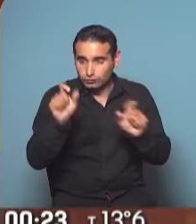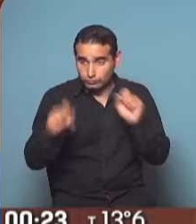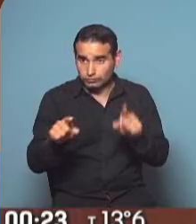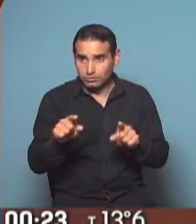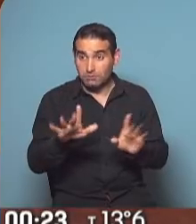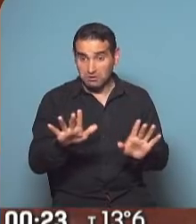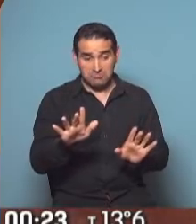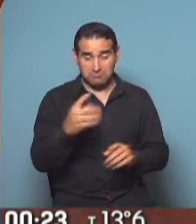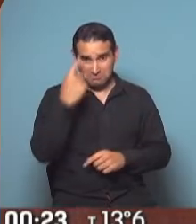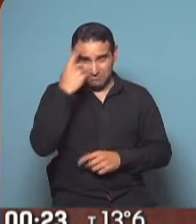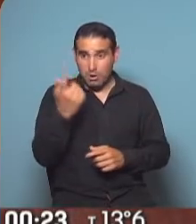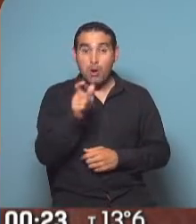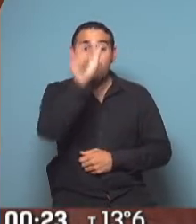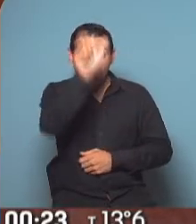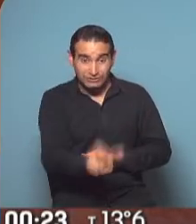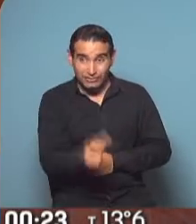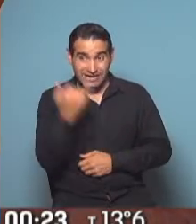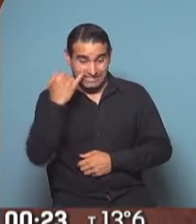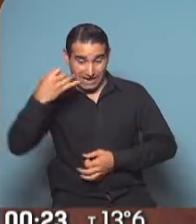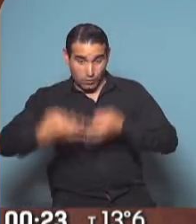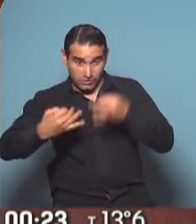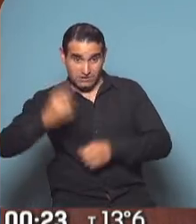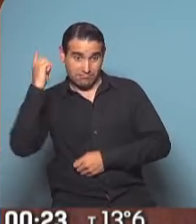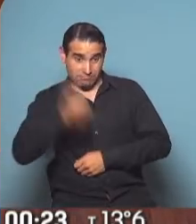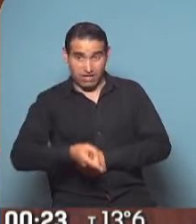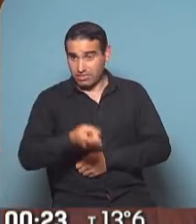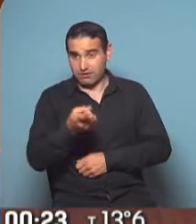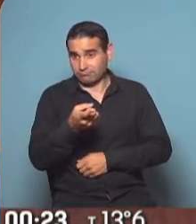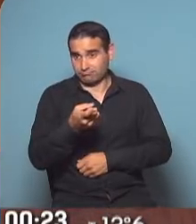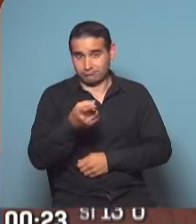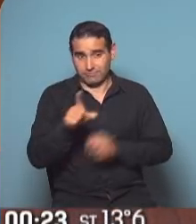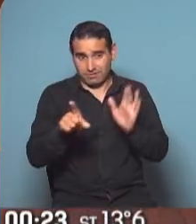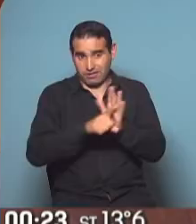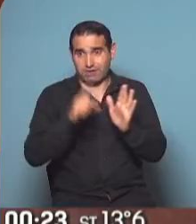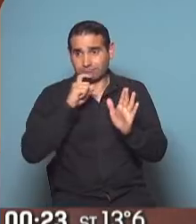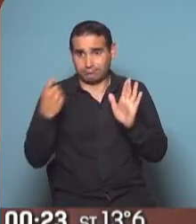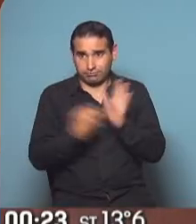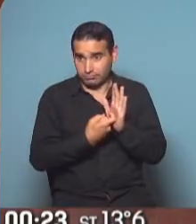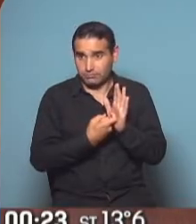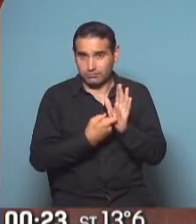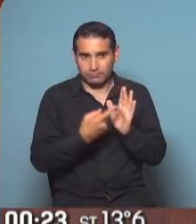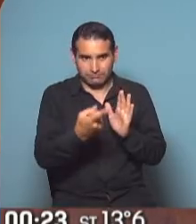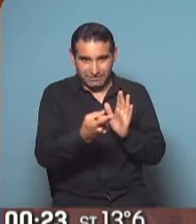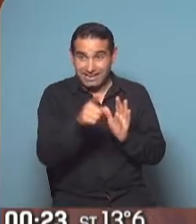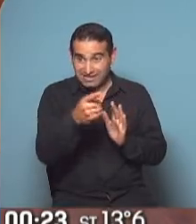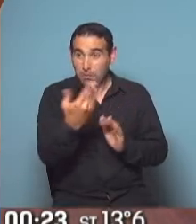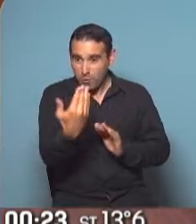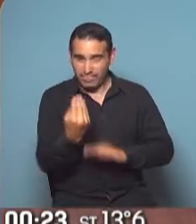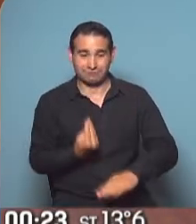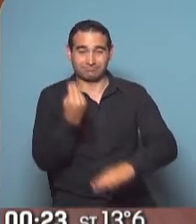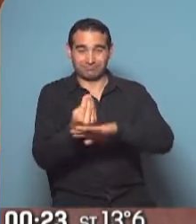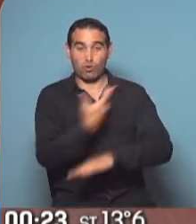es que una persona que está condenada como que de hecho estamos viendo ahora algunos casos que quieren ser candidatos y puedan presentarse